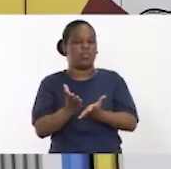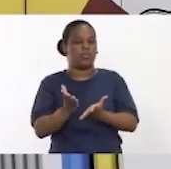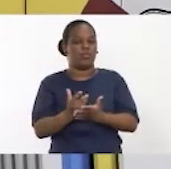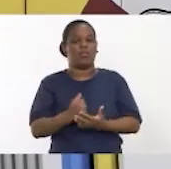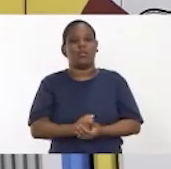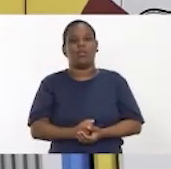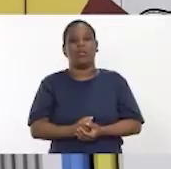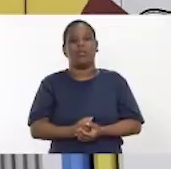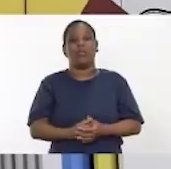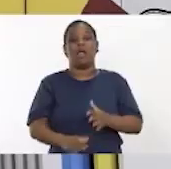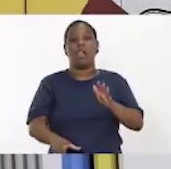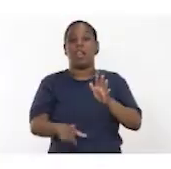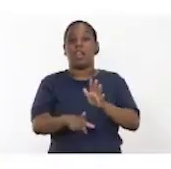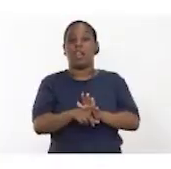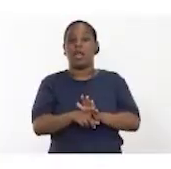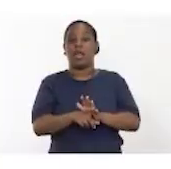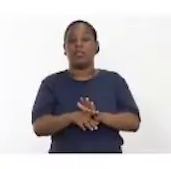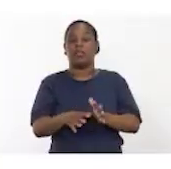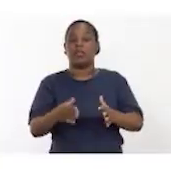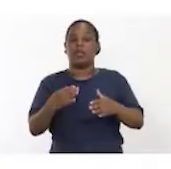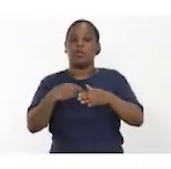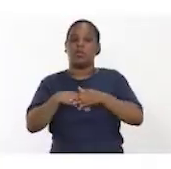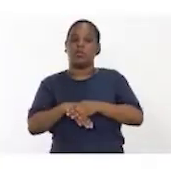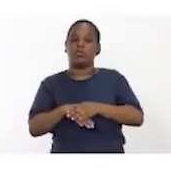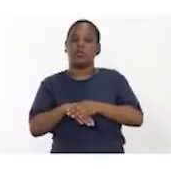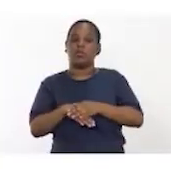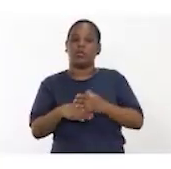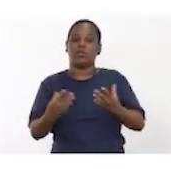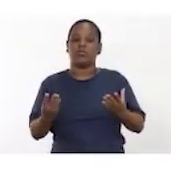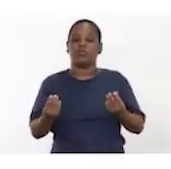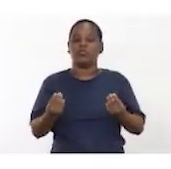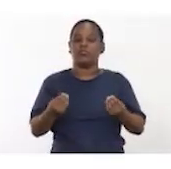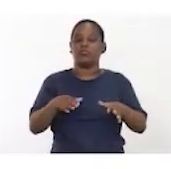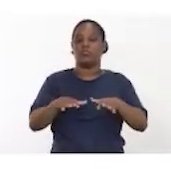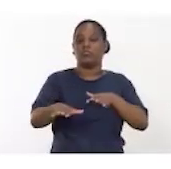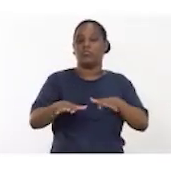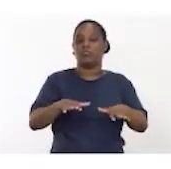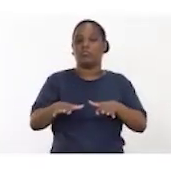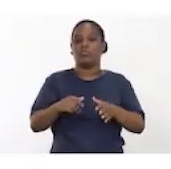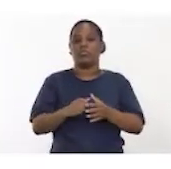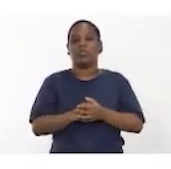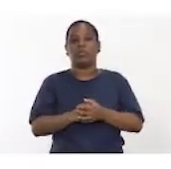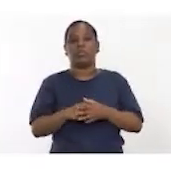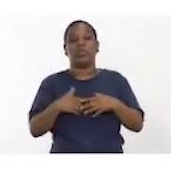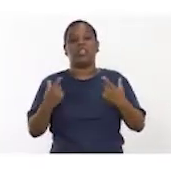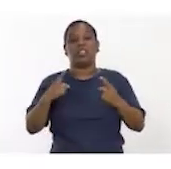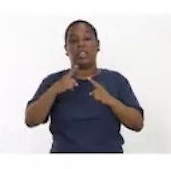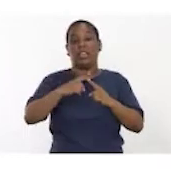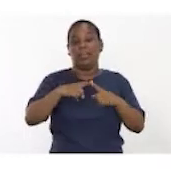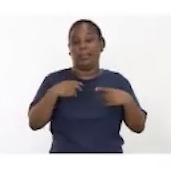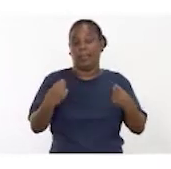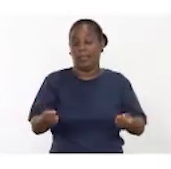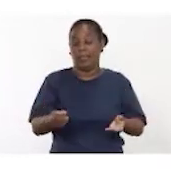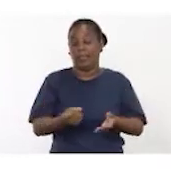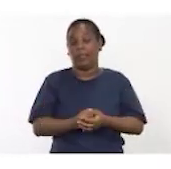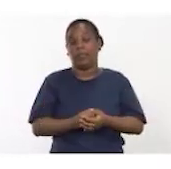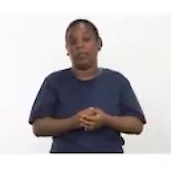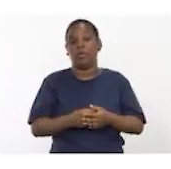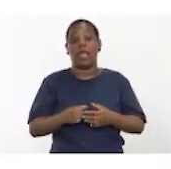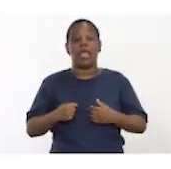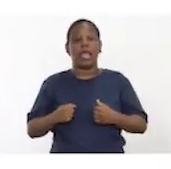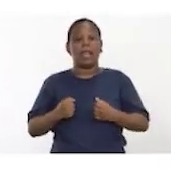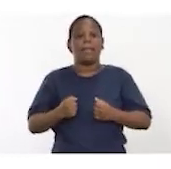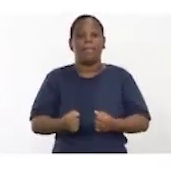estudiamos, ley de conservación de la cantidad de movimiento. ¿Qué temas dimos ahí?